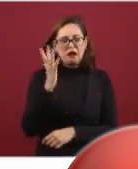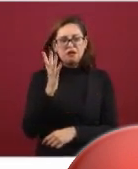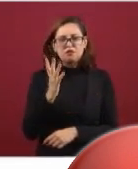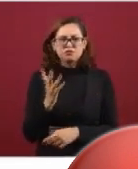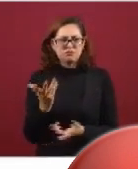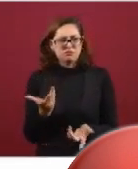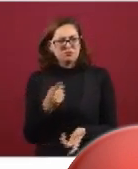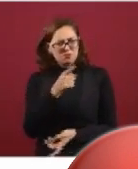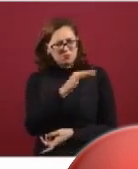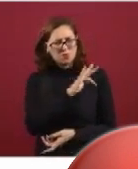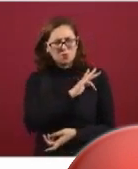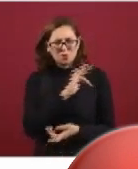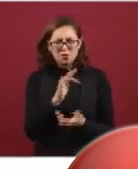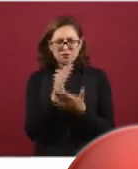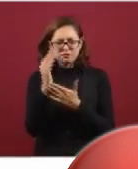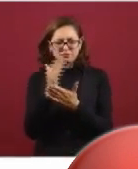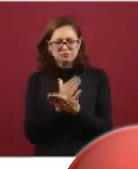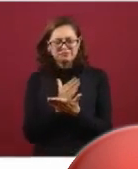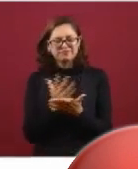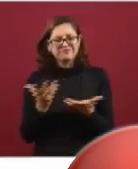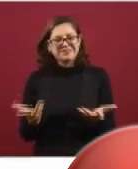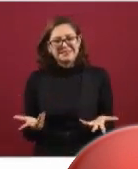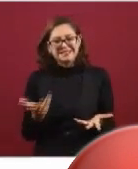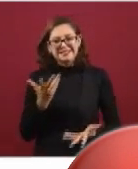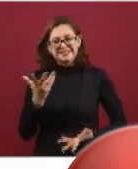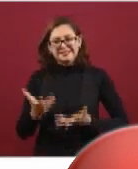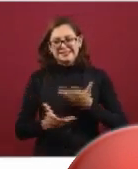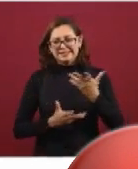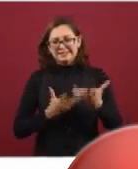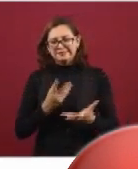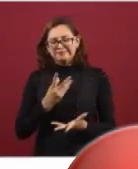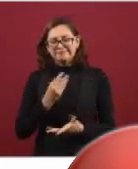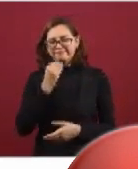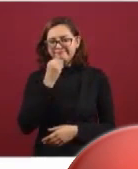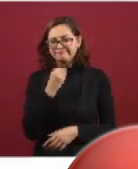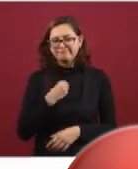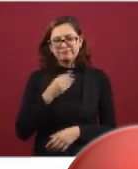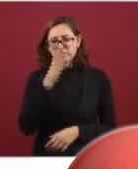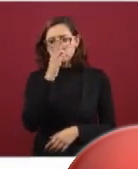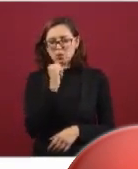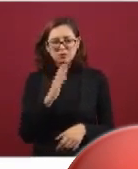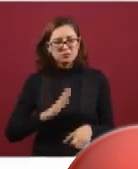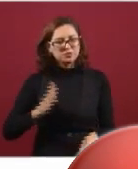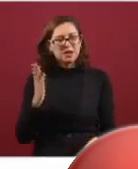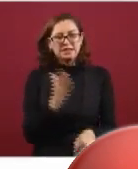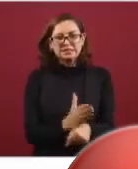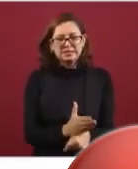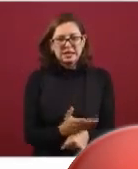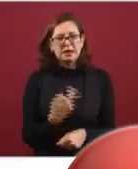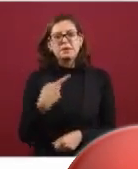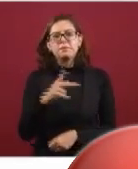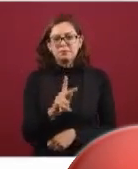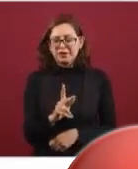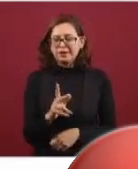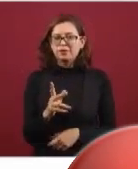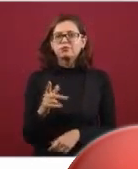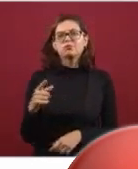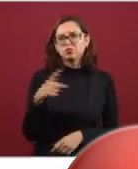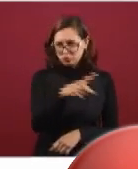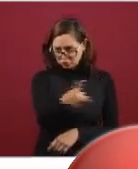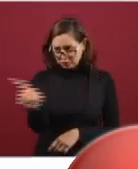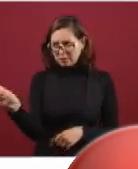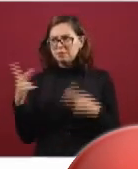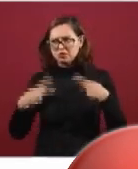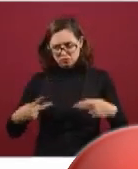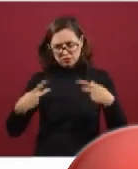No podemos nosotros sancionarlo por el margen que está manejando, pero lo puede sancionar el consumidor, que somos